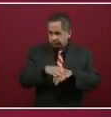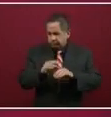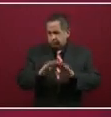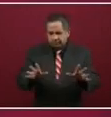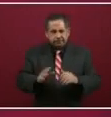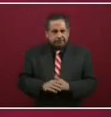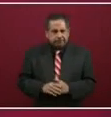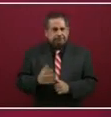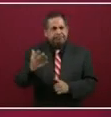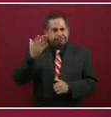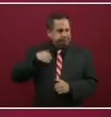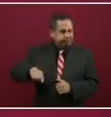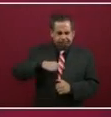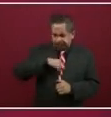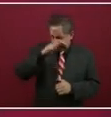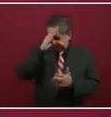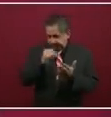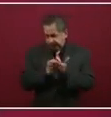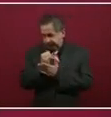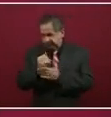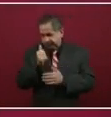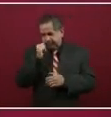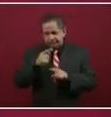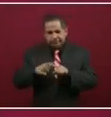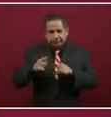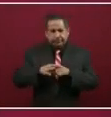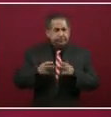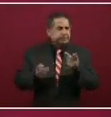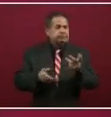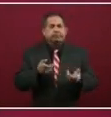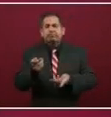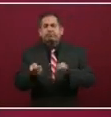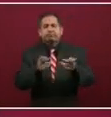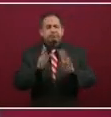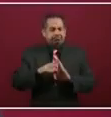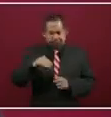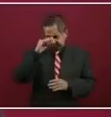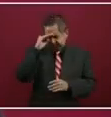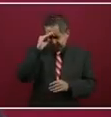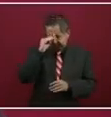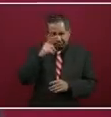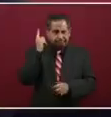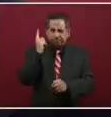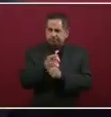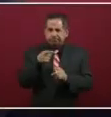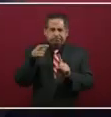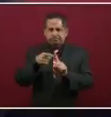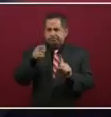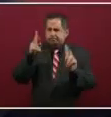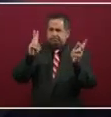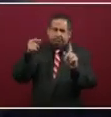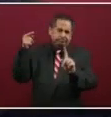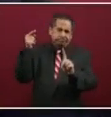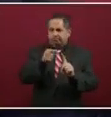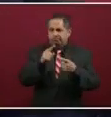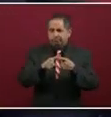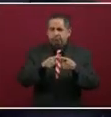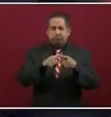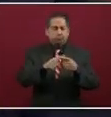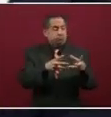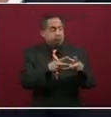ya lo decidimos en todas las evaluaciones que hacemos, es el primer tema. Y